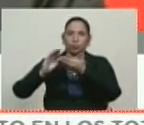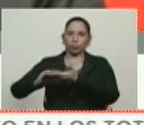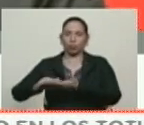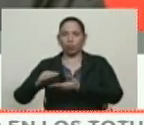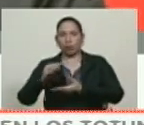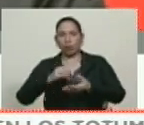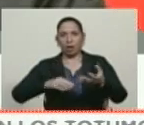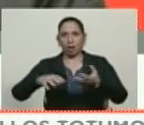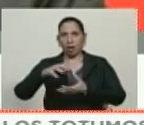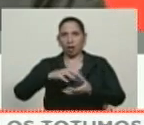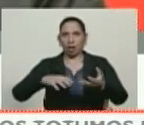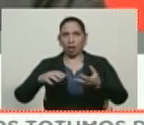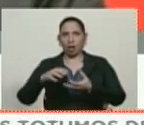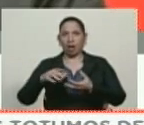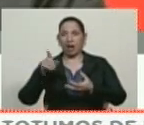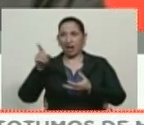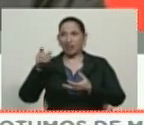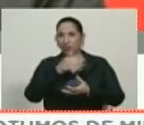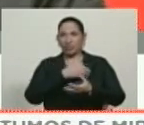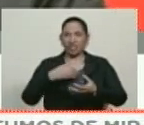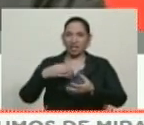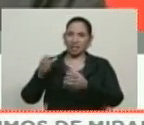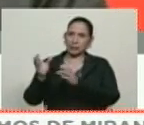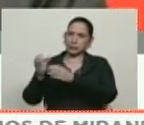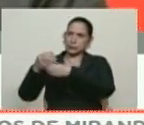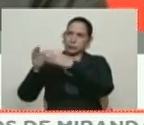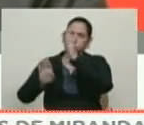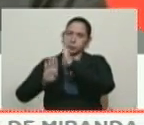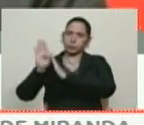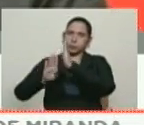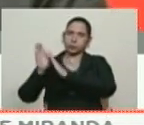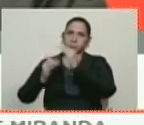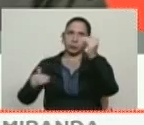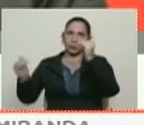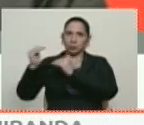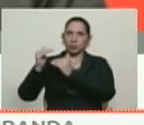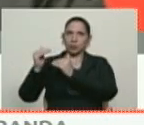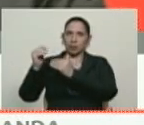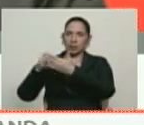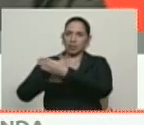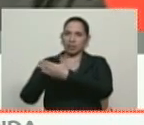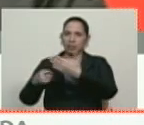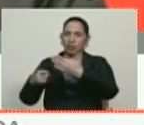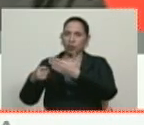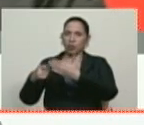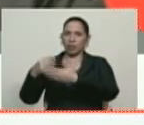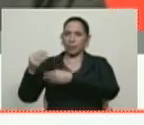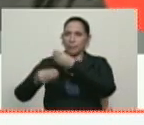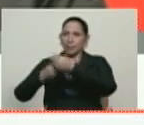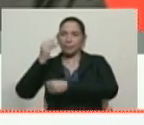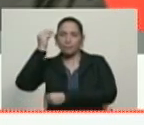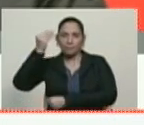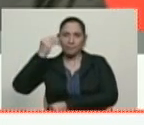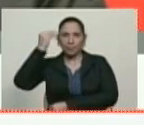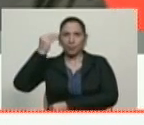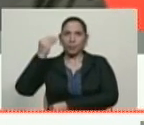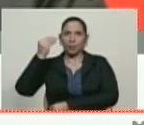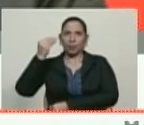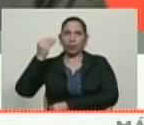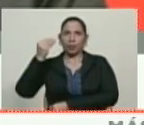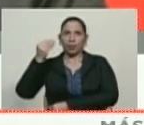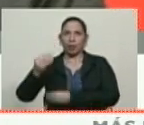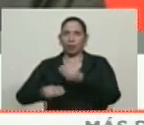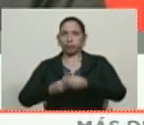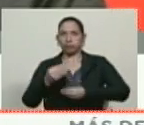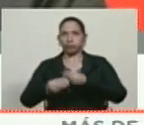ellos tratan de aumentar las tensiones, creando una situación que provocaría, como lo